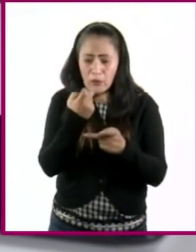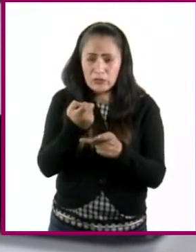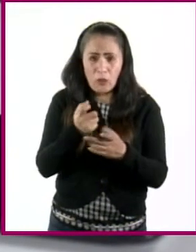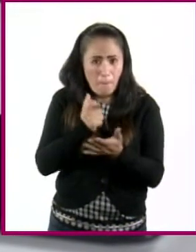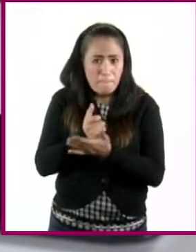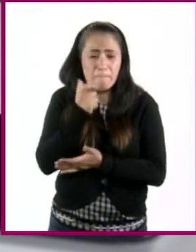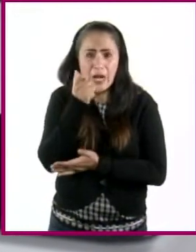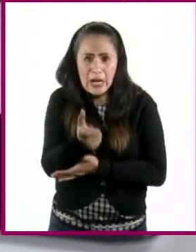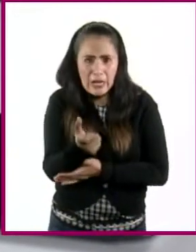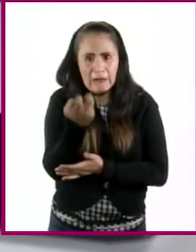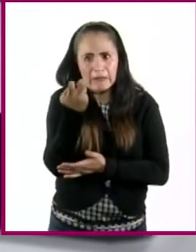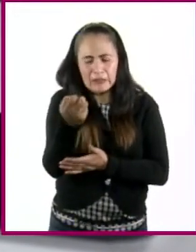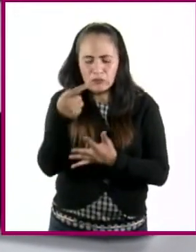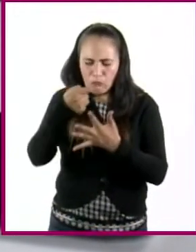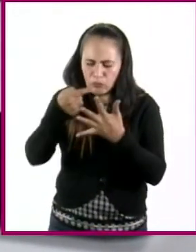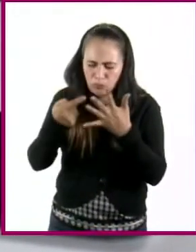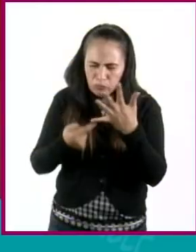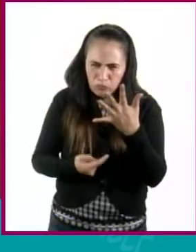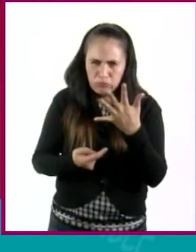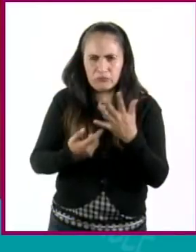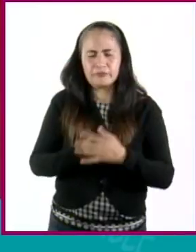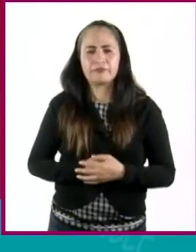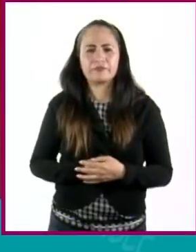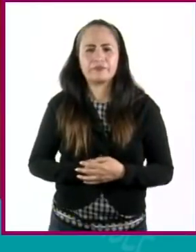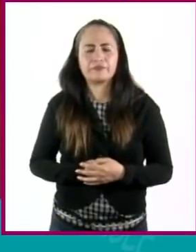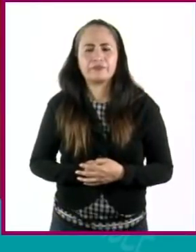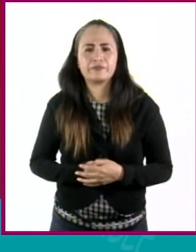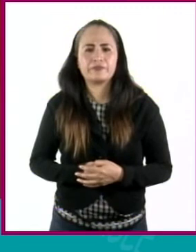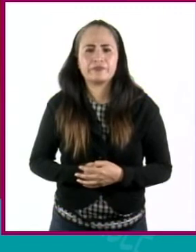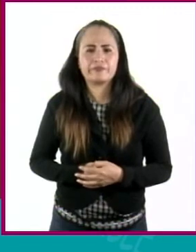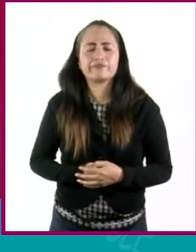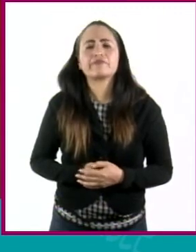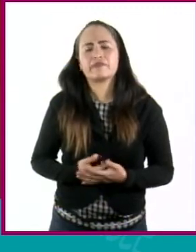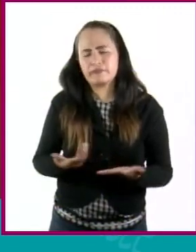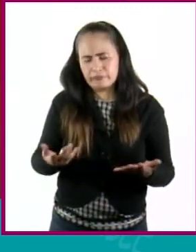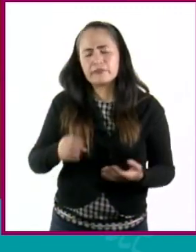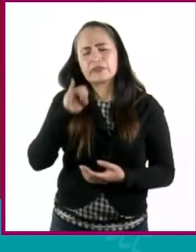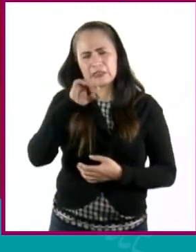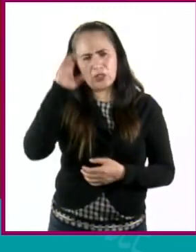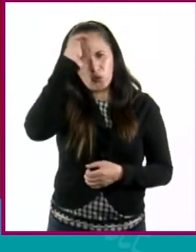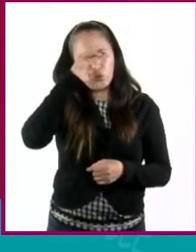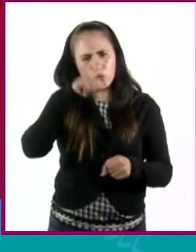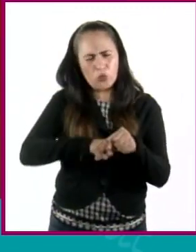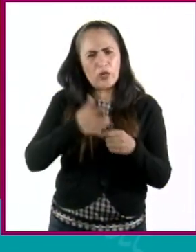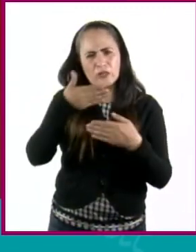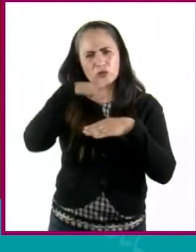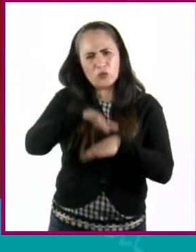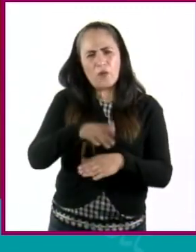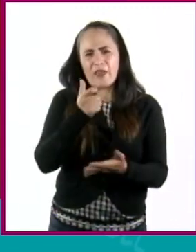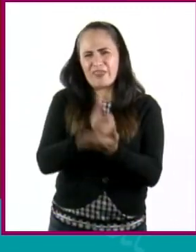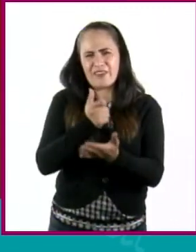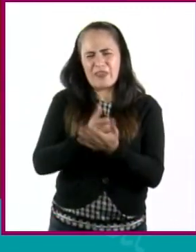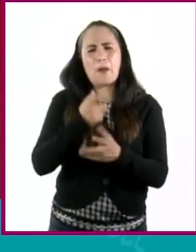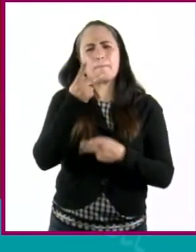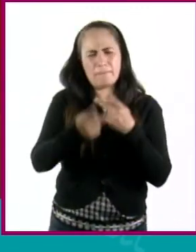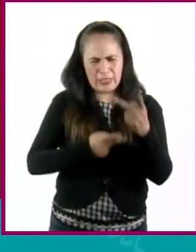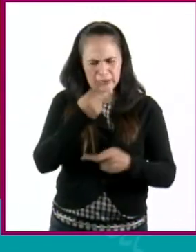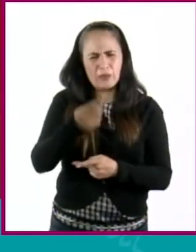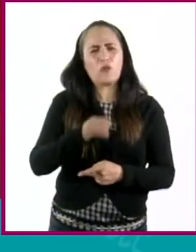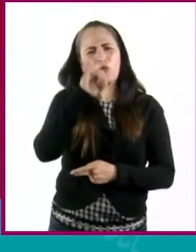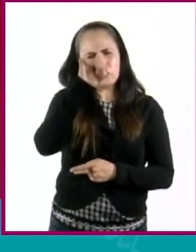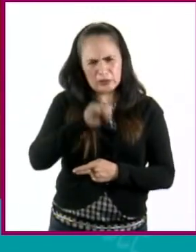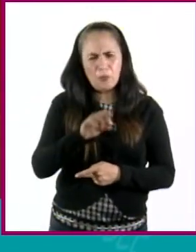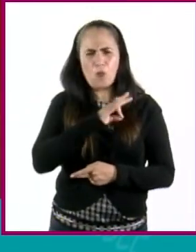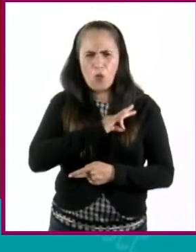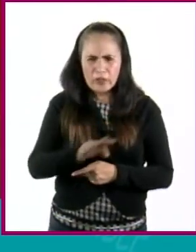nos tenemos que fijar. En general, la población podemos crear una cultura financiera. Tenemos muchos recursos para educarnos sobre